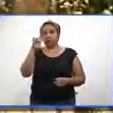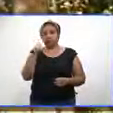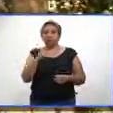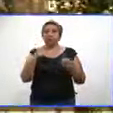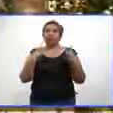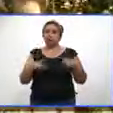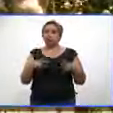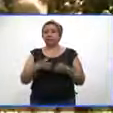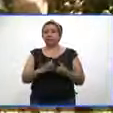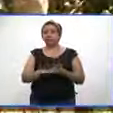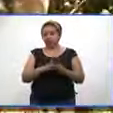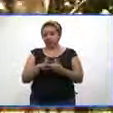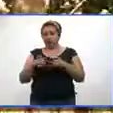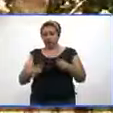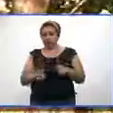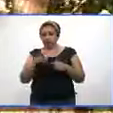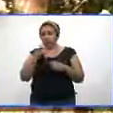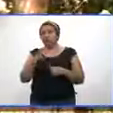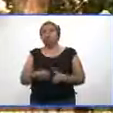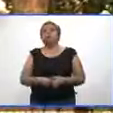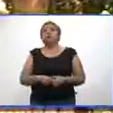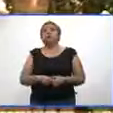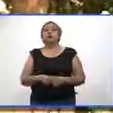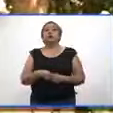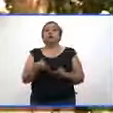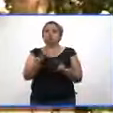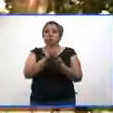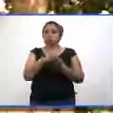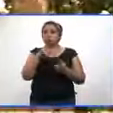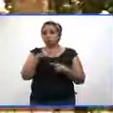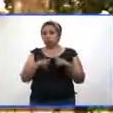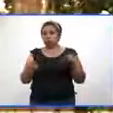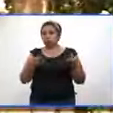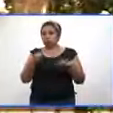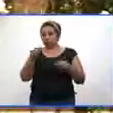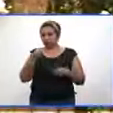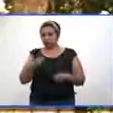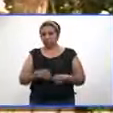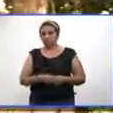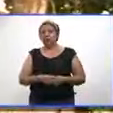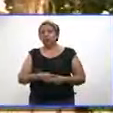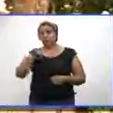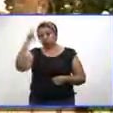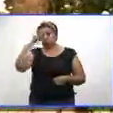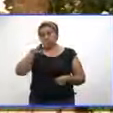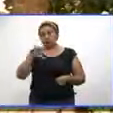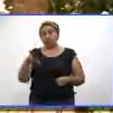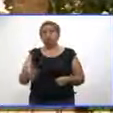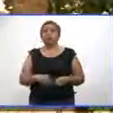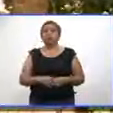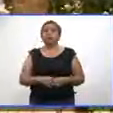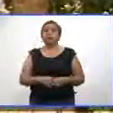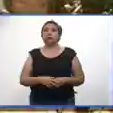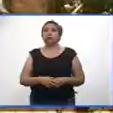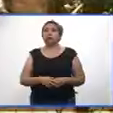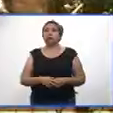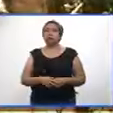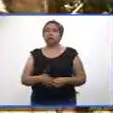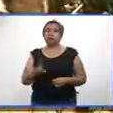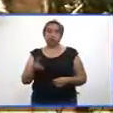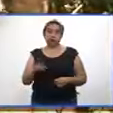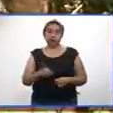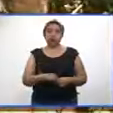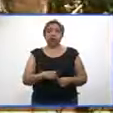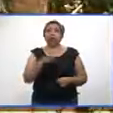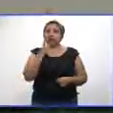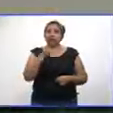vender panuchos, salbutes, empanadas, a veces comida de ración para ellos, para el pasaje. De la